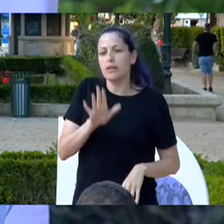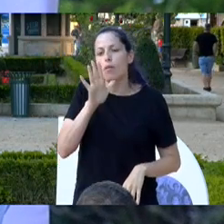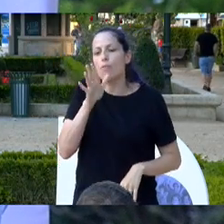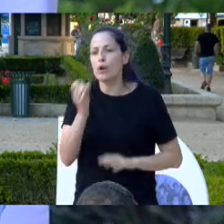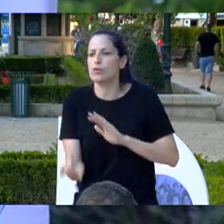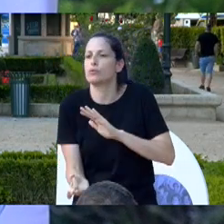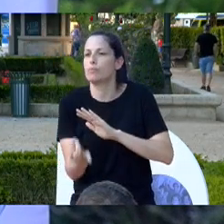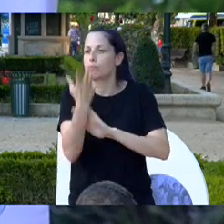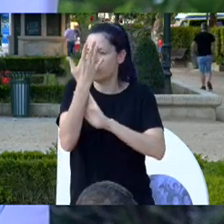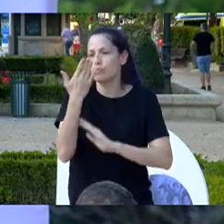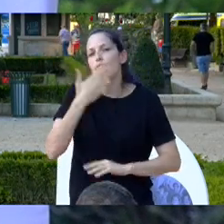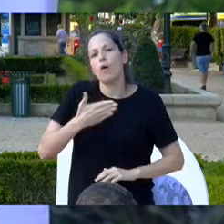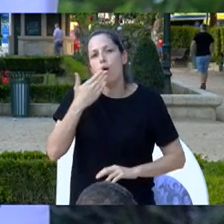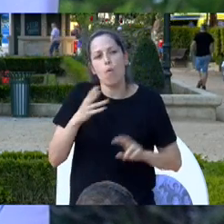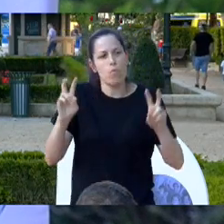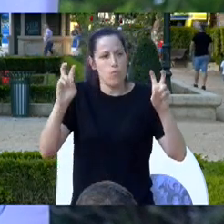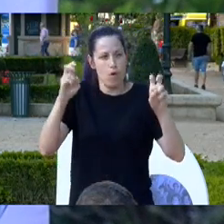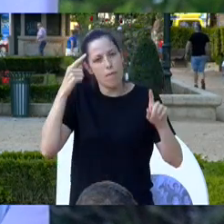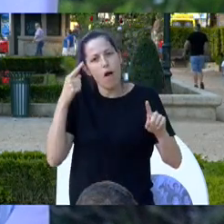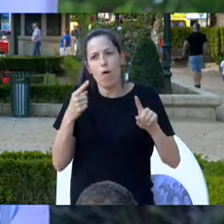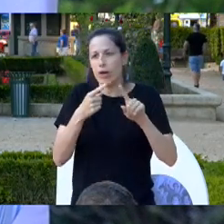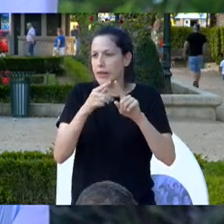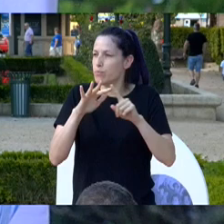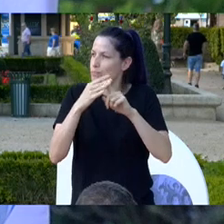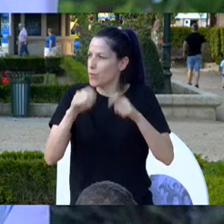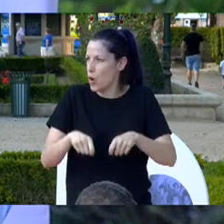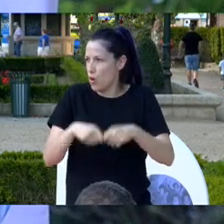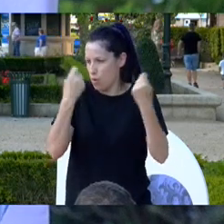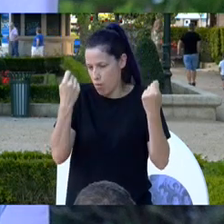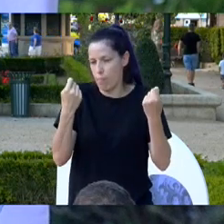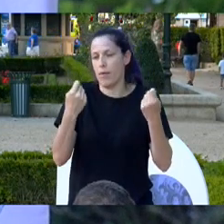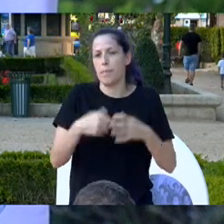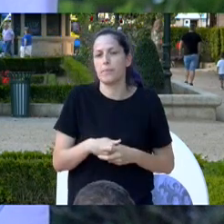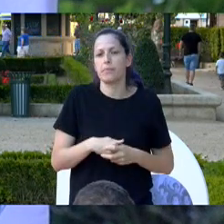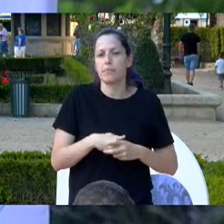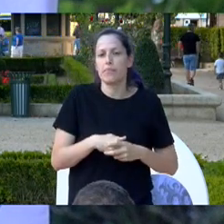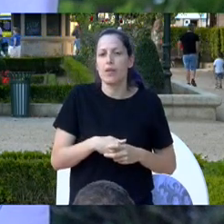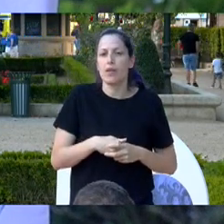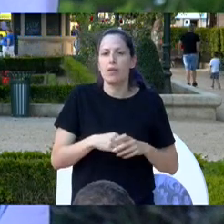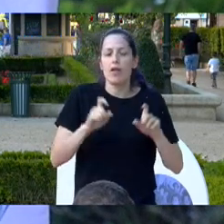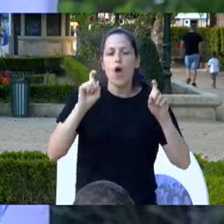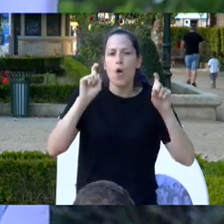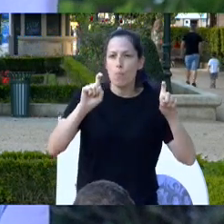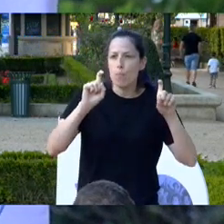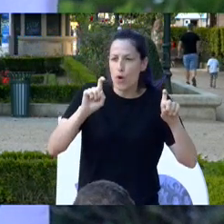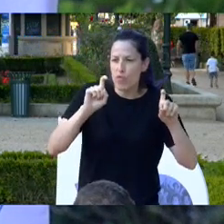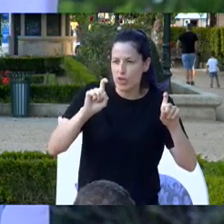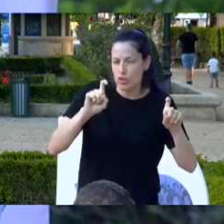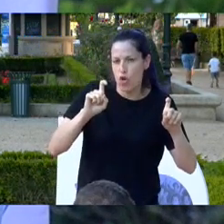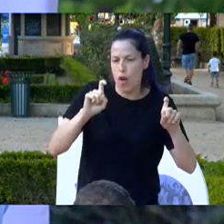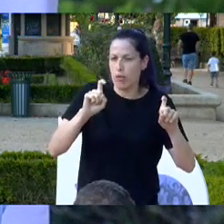con personas altamente cualificadas na súa formación, profesores de altísima